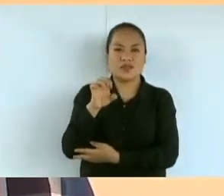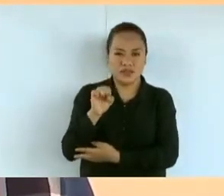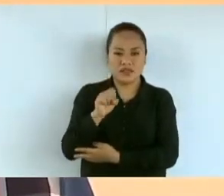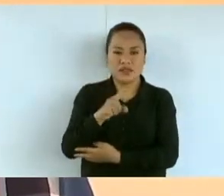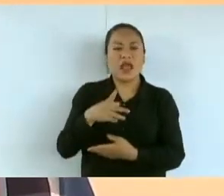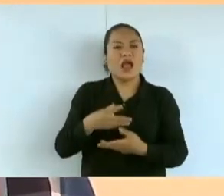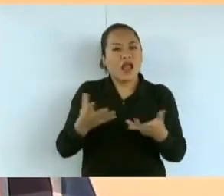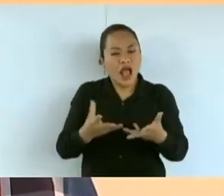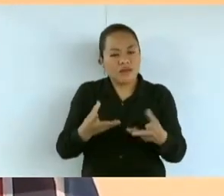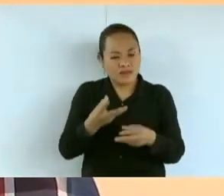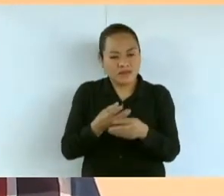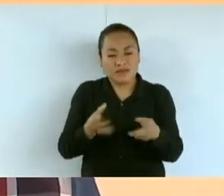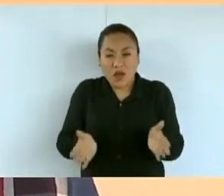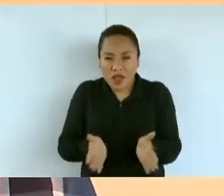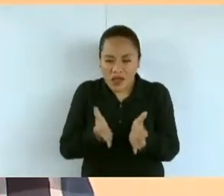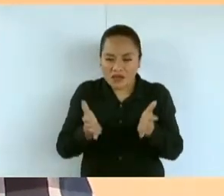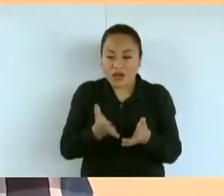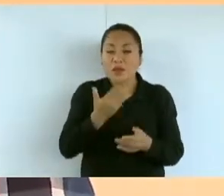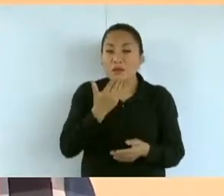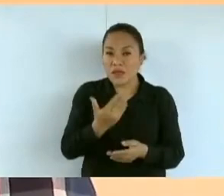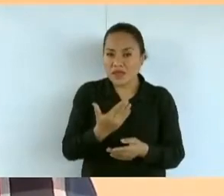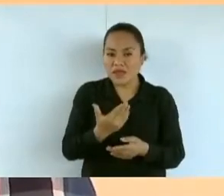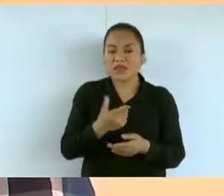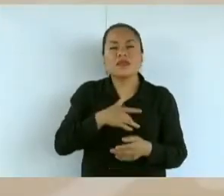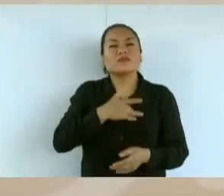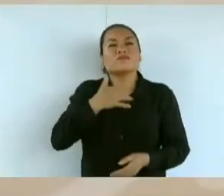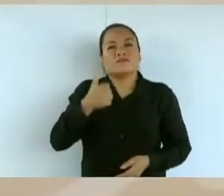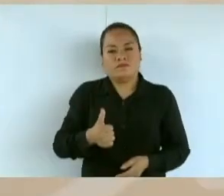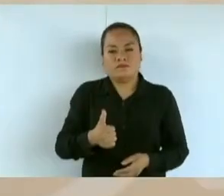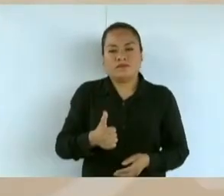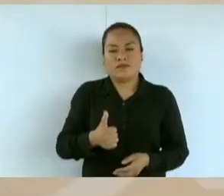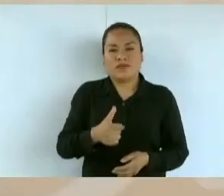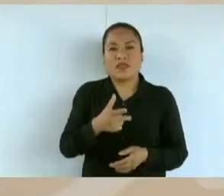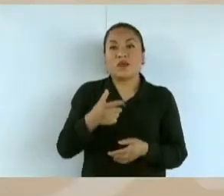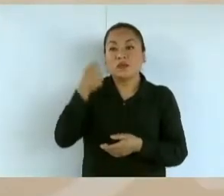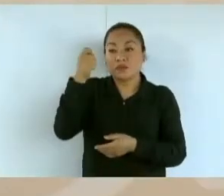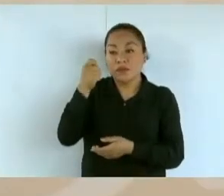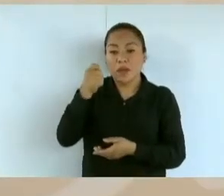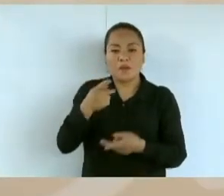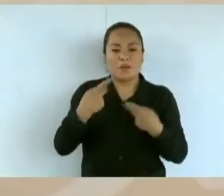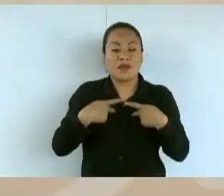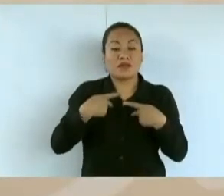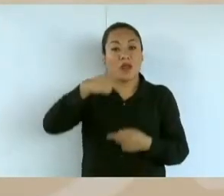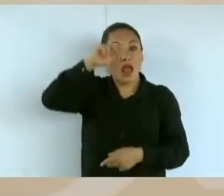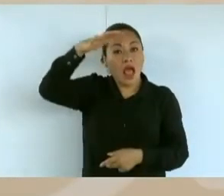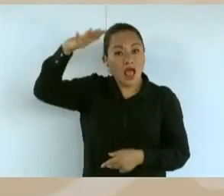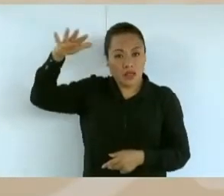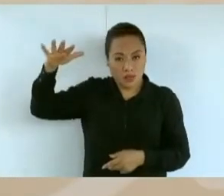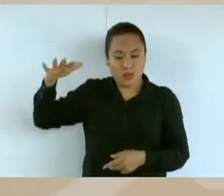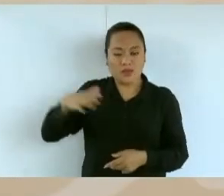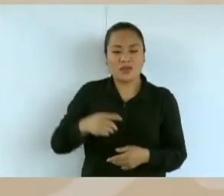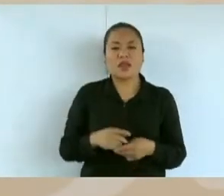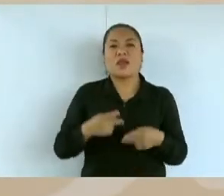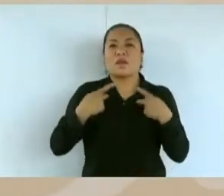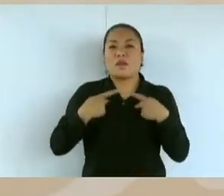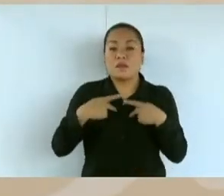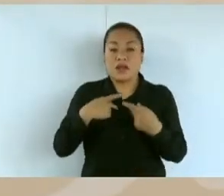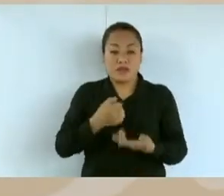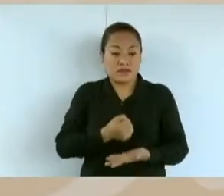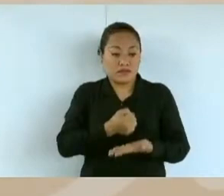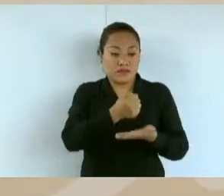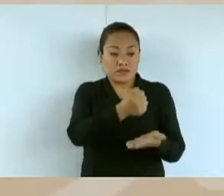bienestar. Sembrando vida. Pensión para adultos mayores. Pensión para personas